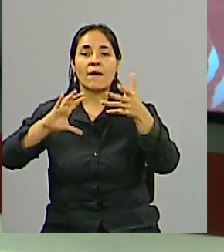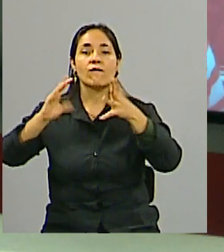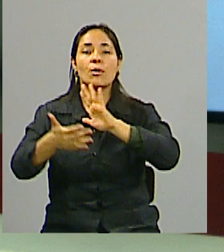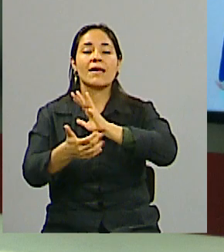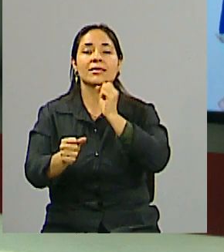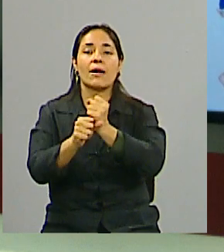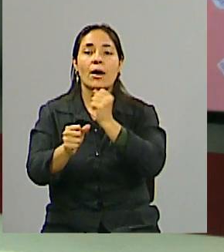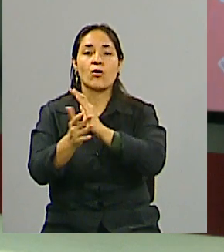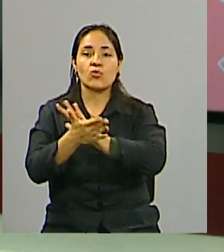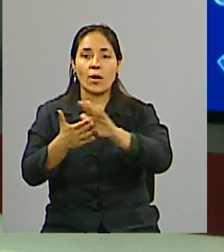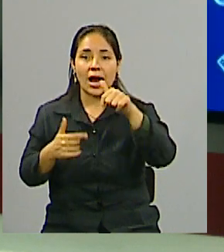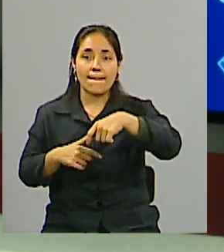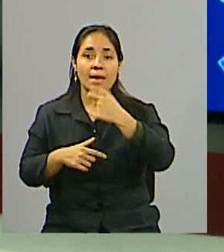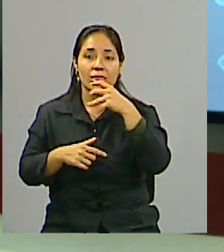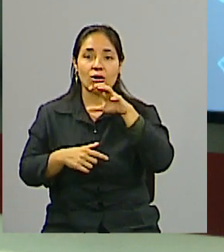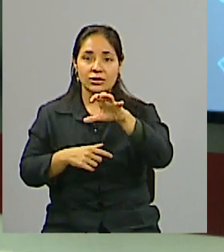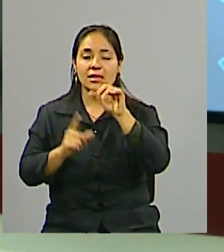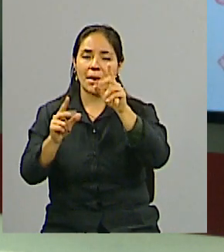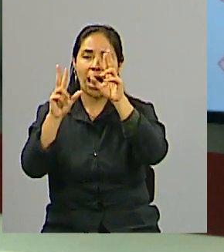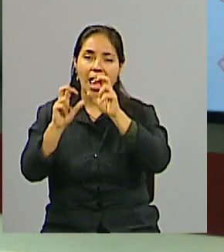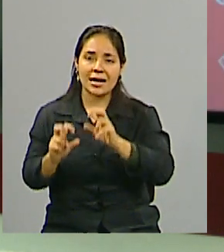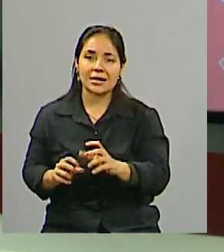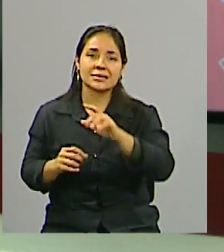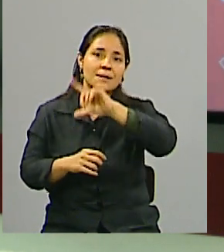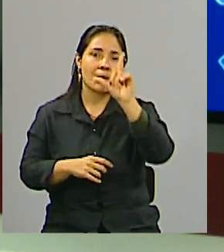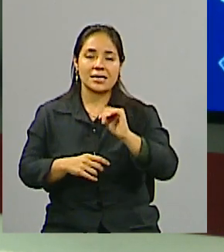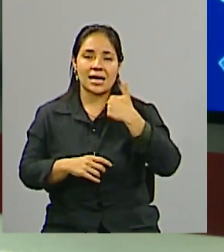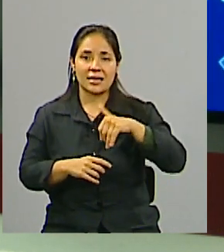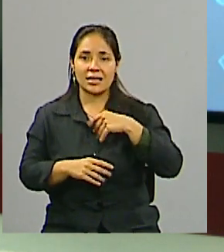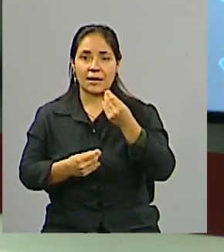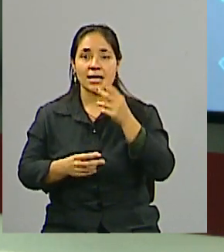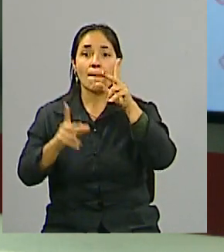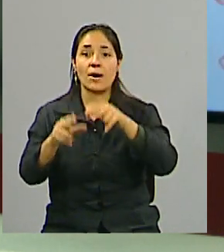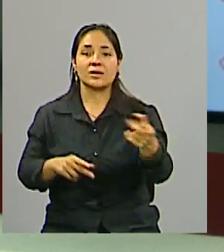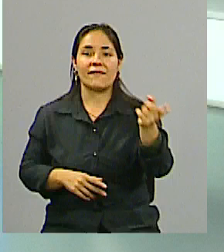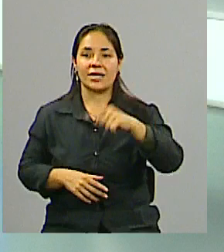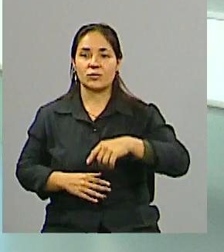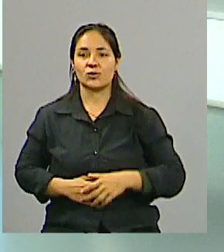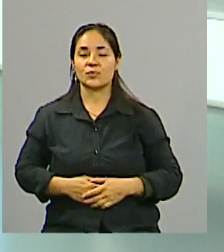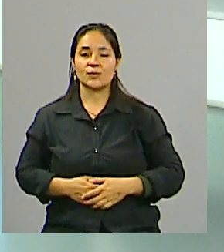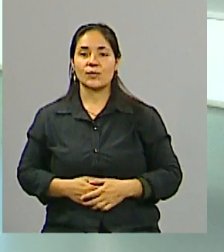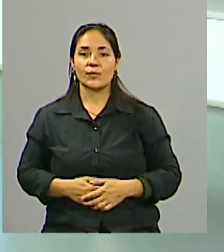trabajo aquí en la provincia de Mendoza, pero también haciendo la evaluación de lo que pasa en el país. Nos vamos a una pausa, ya volvemos.